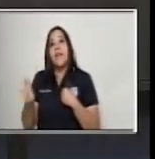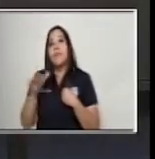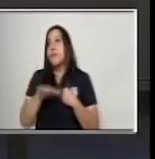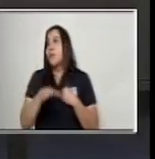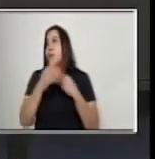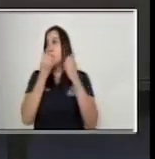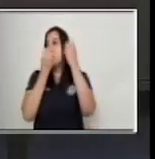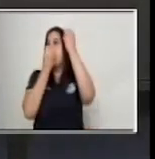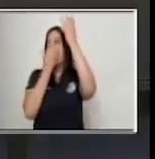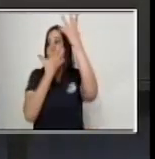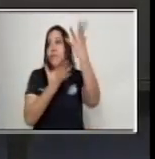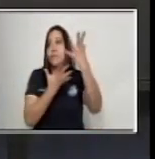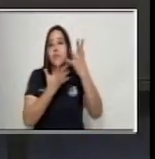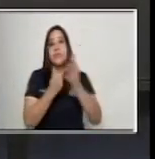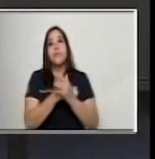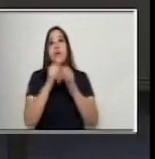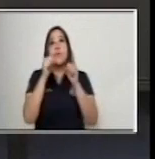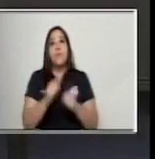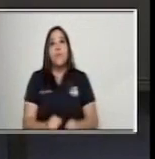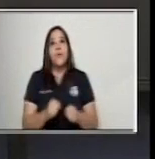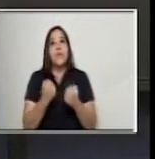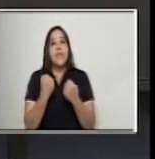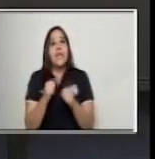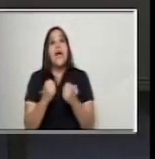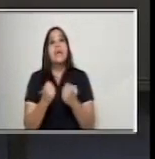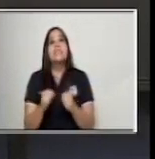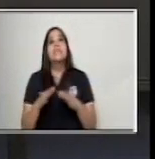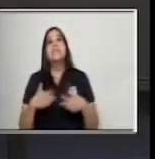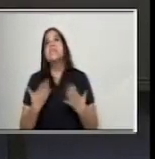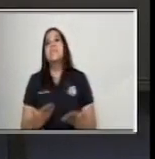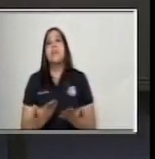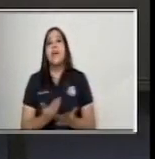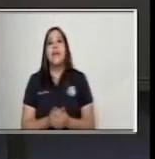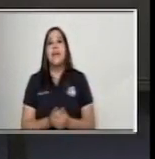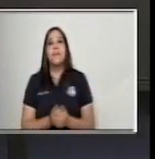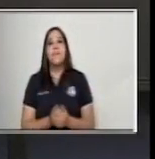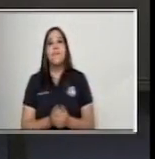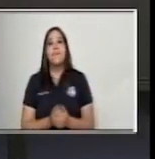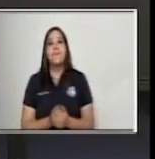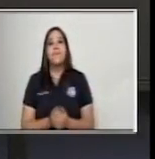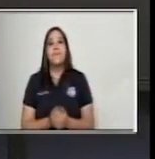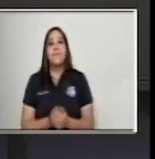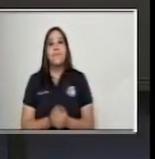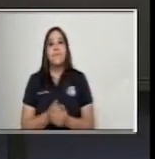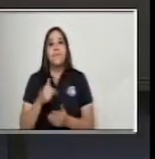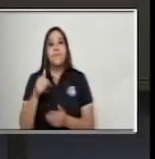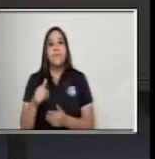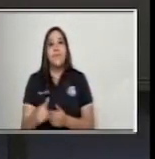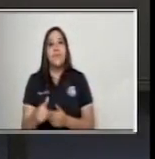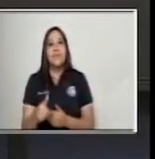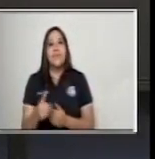poder realizar lo que es una 5